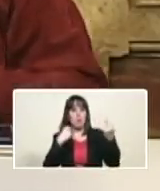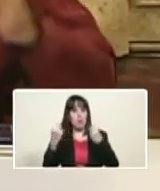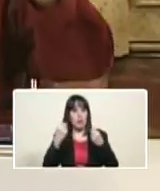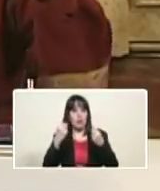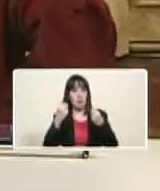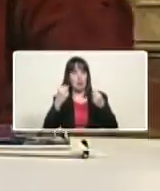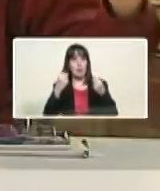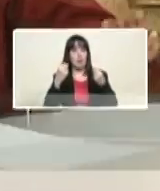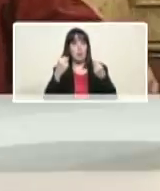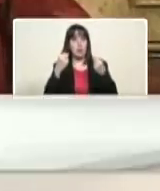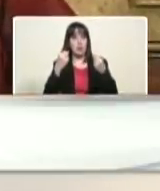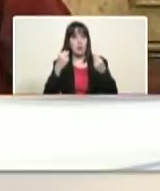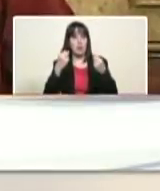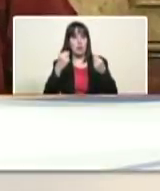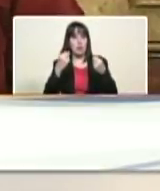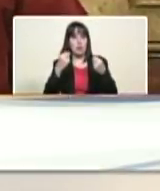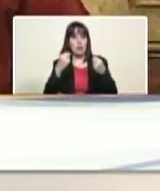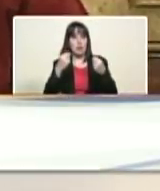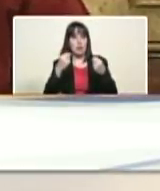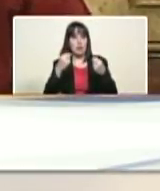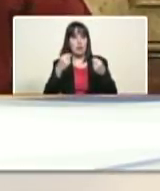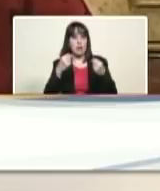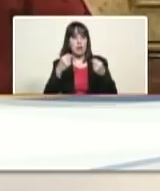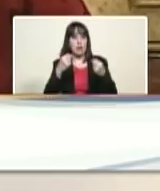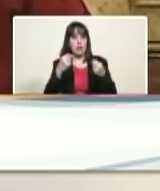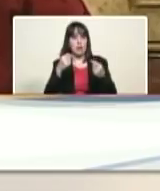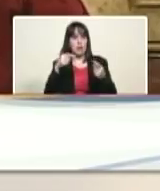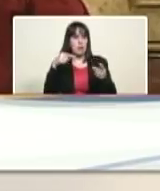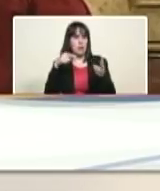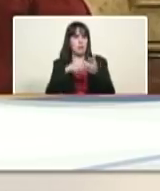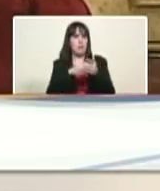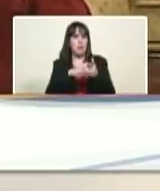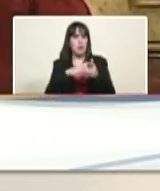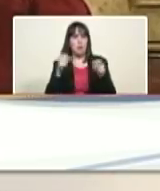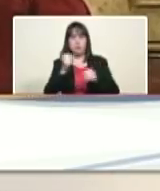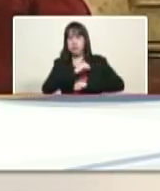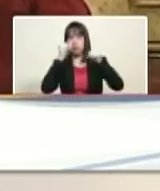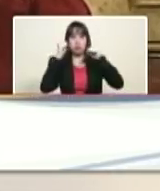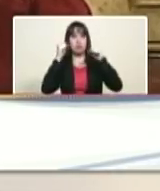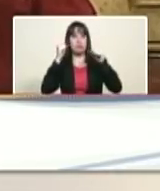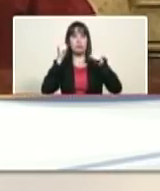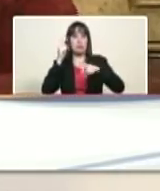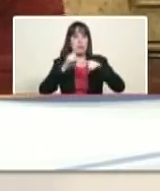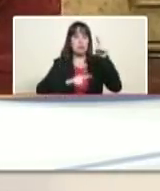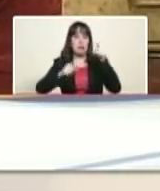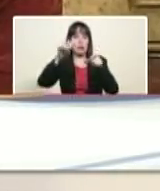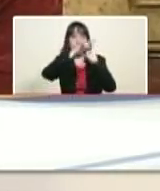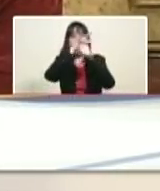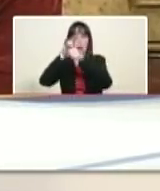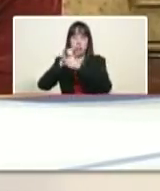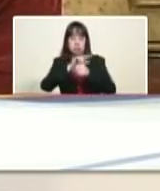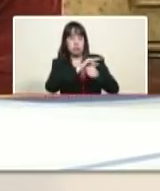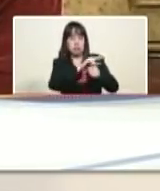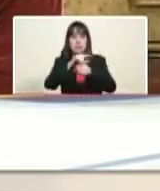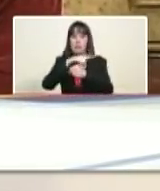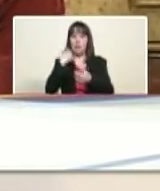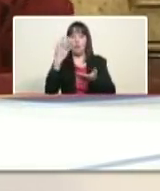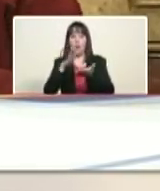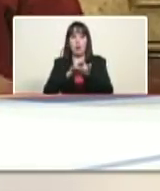caplum! Primer bombazo. Y el segundo bombazo se les explotó en otro lado. Traía C4. Y era para